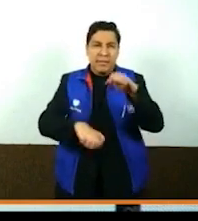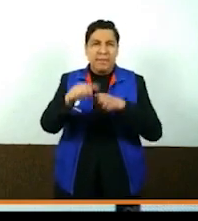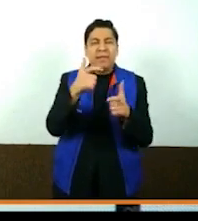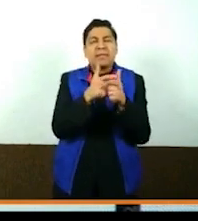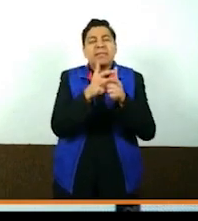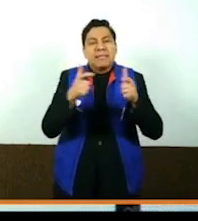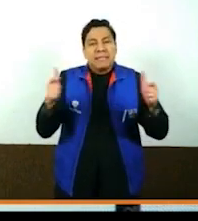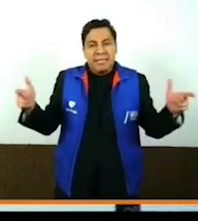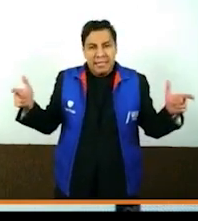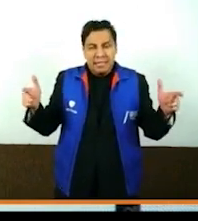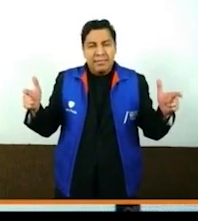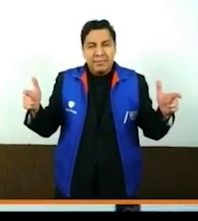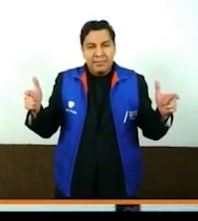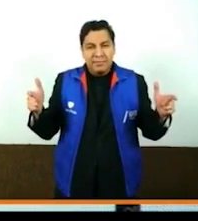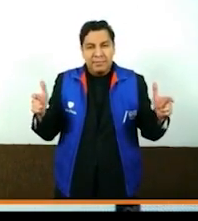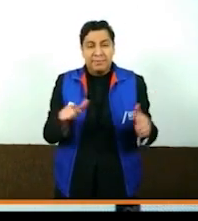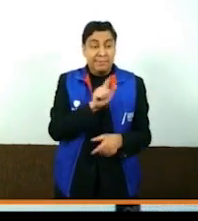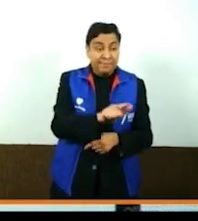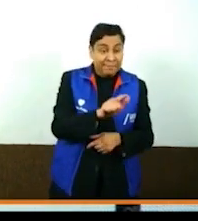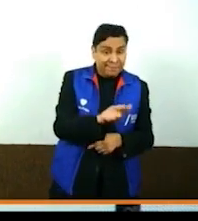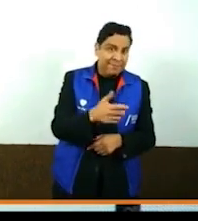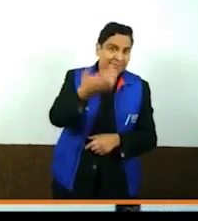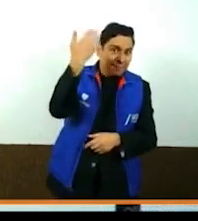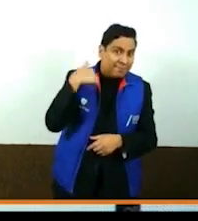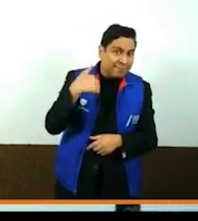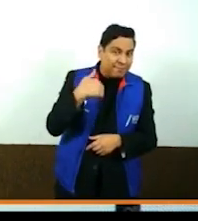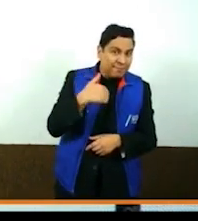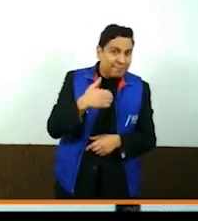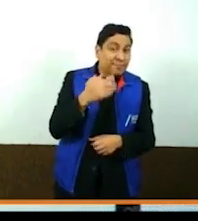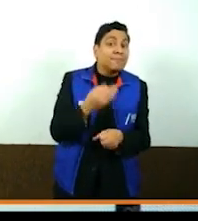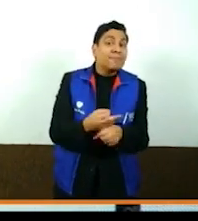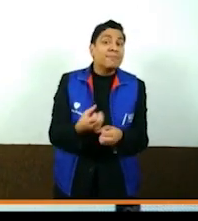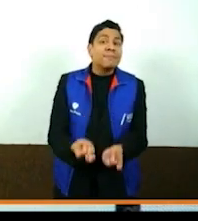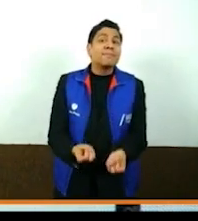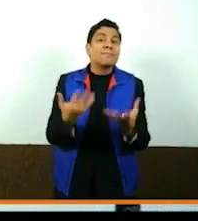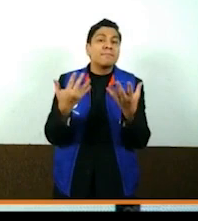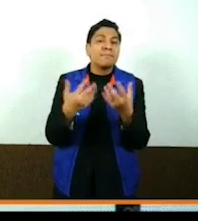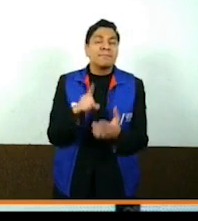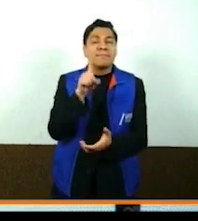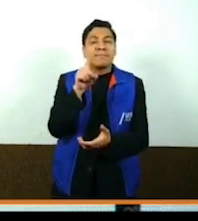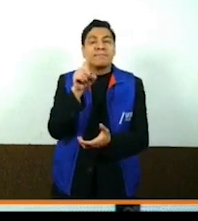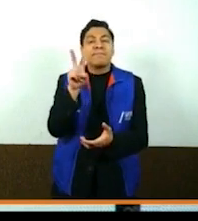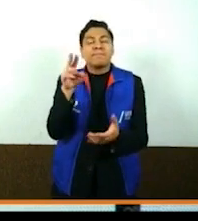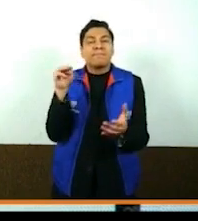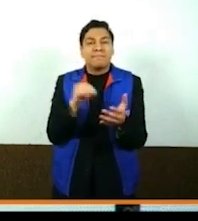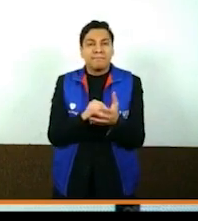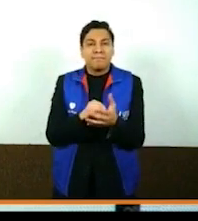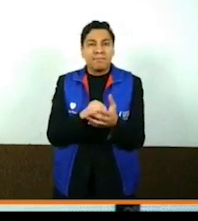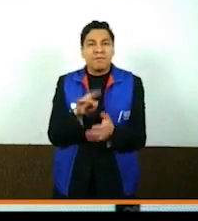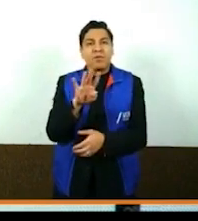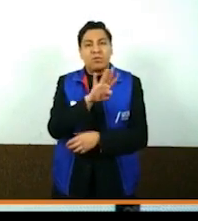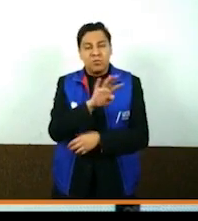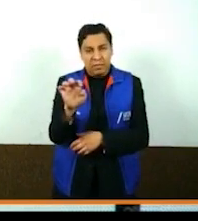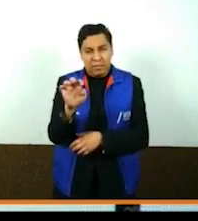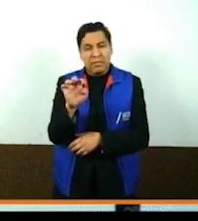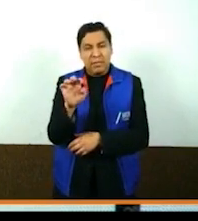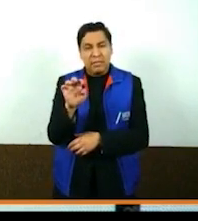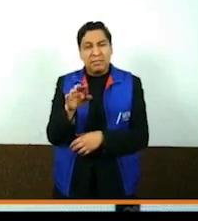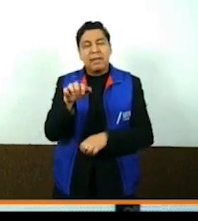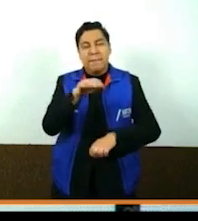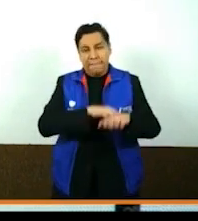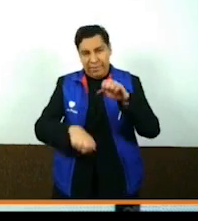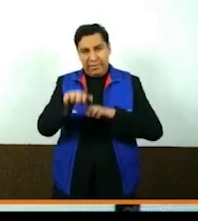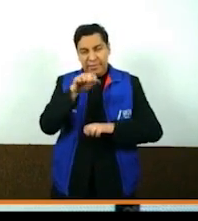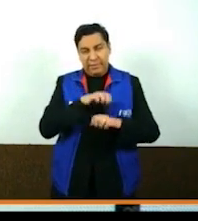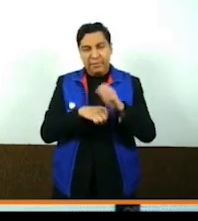de 17 a 1.084, pasamos de 17 a más de casi 2.400